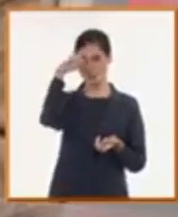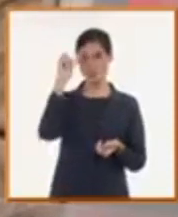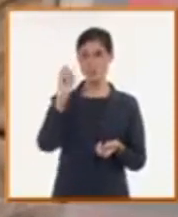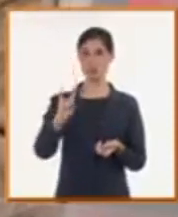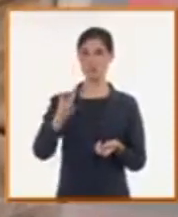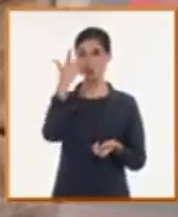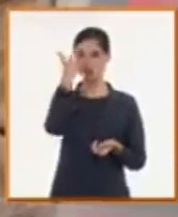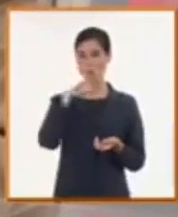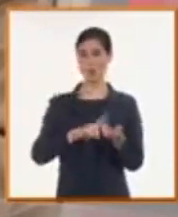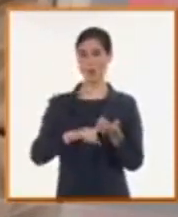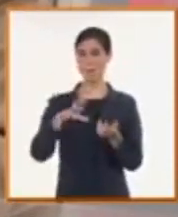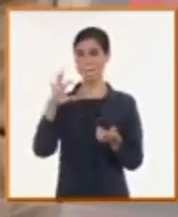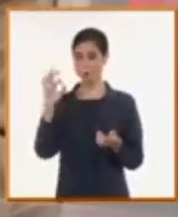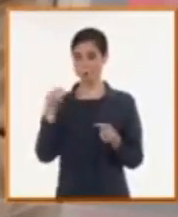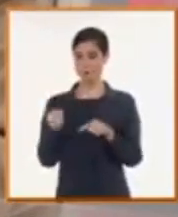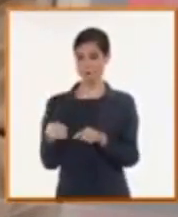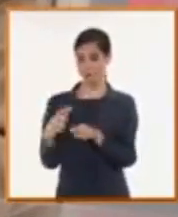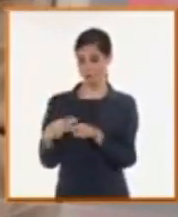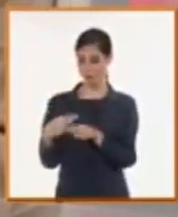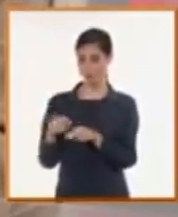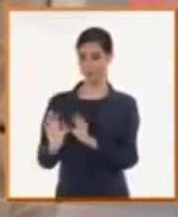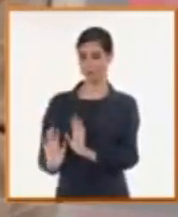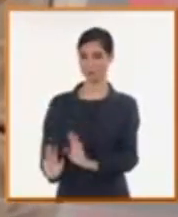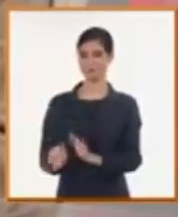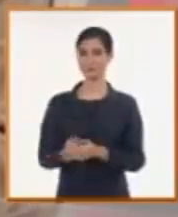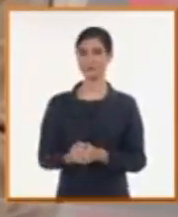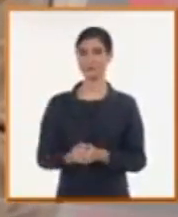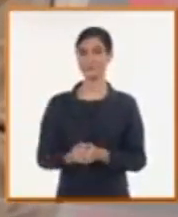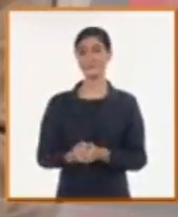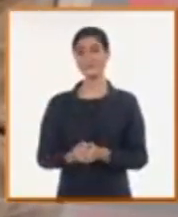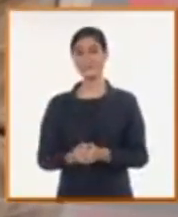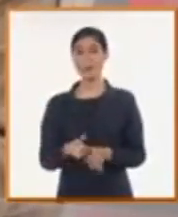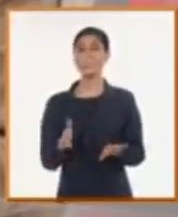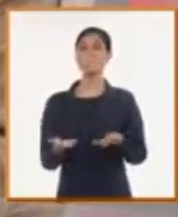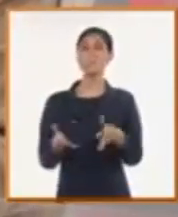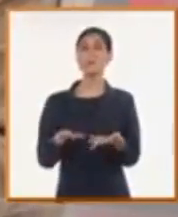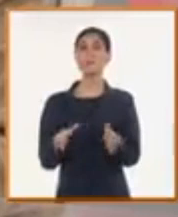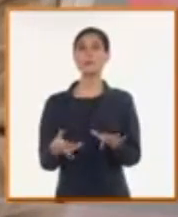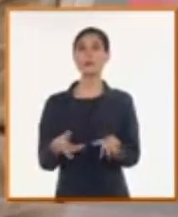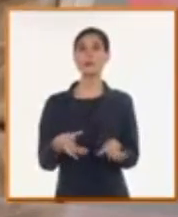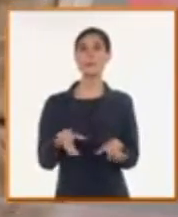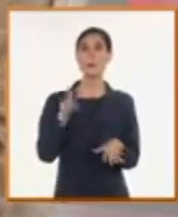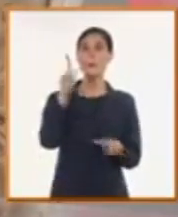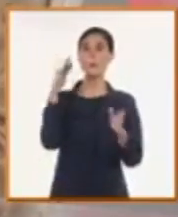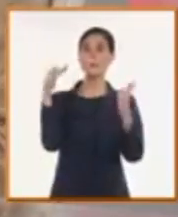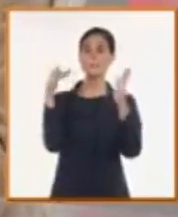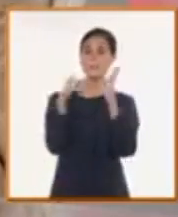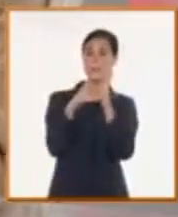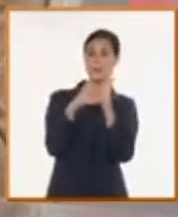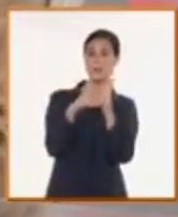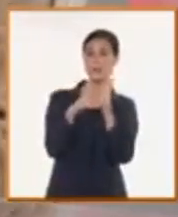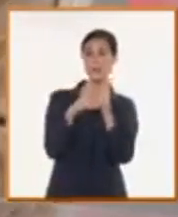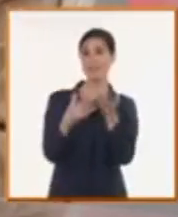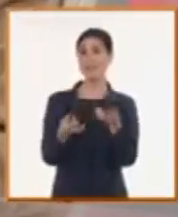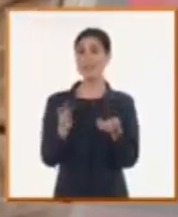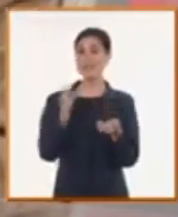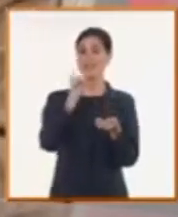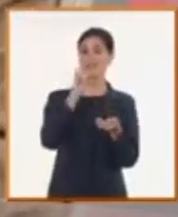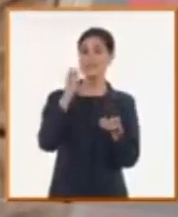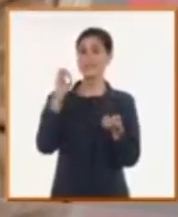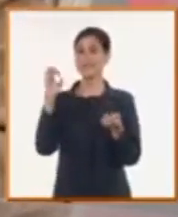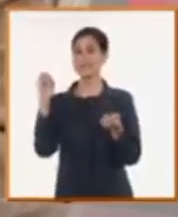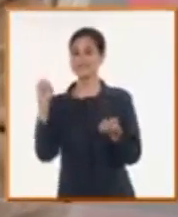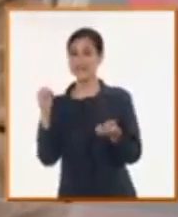la cifra exacta es unos 1.000 o más de 1.000 medios de defensa antiaérea, más de 600, 650